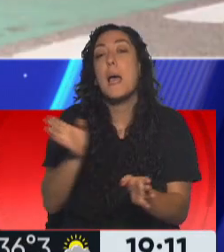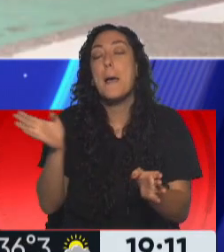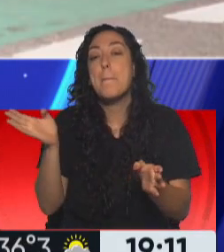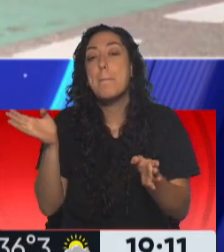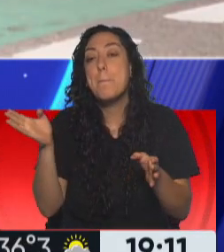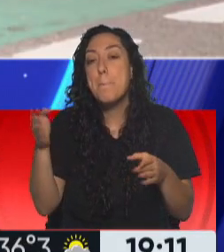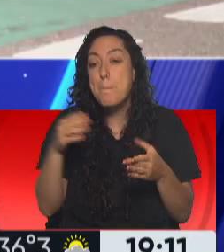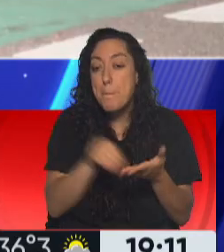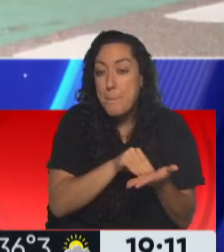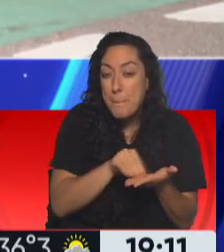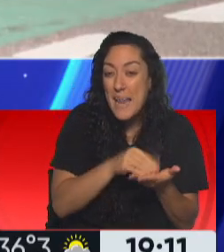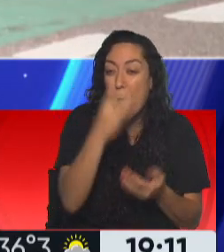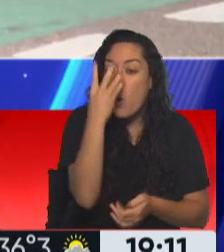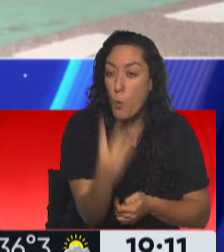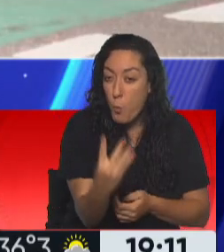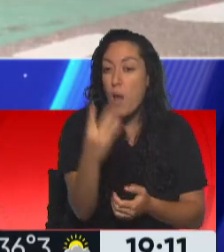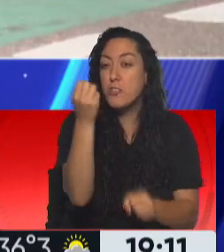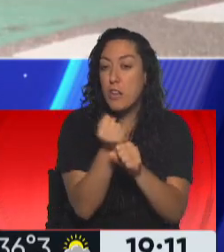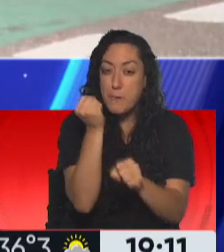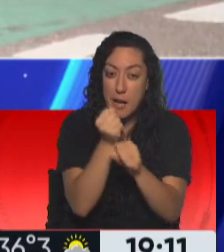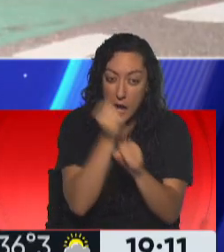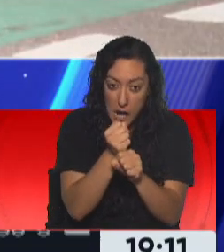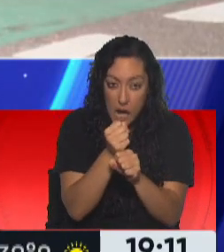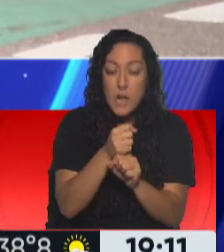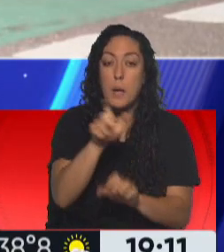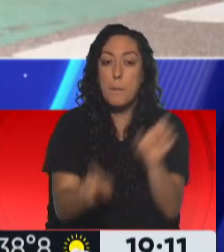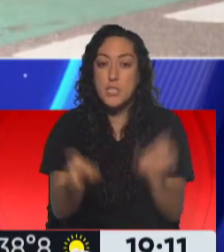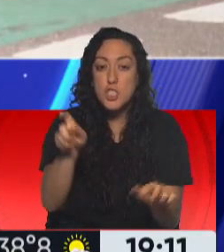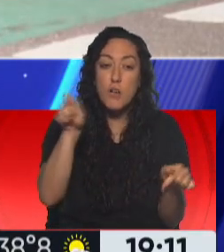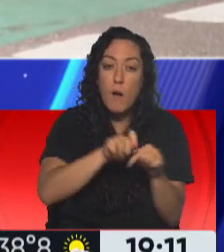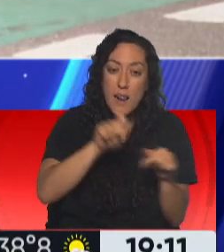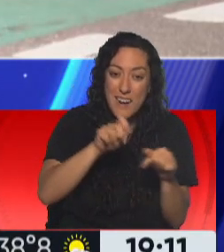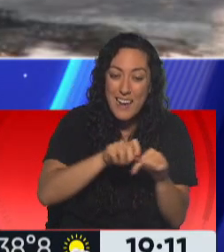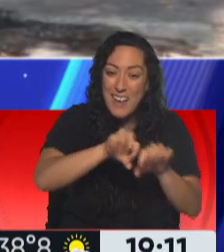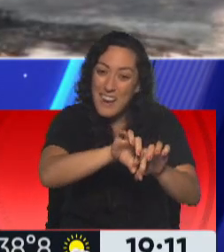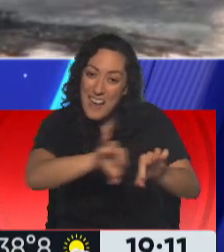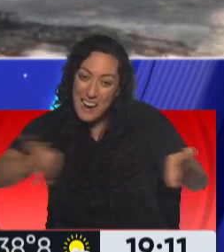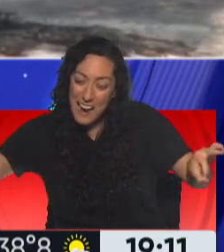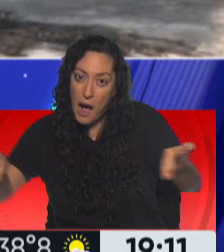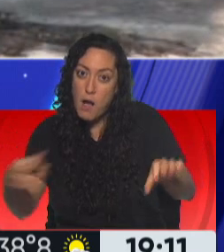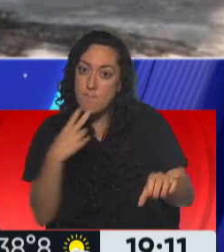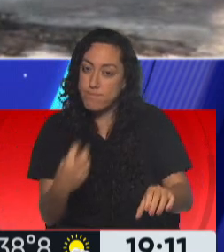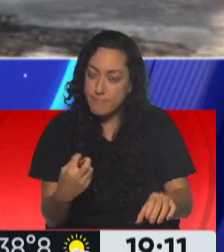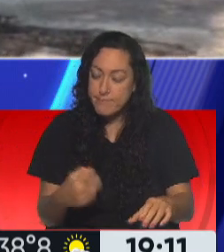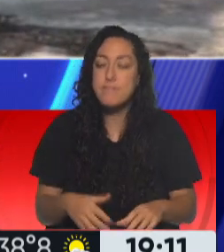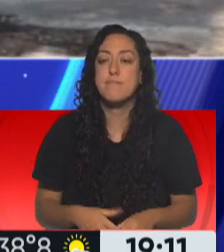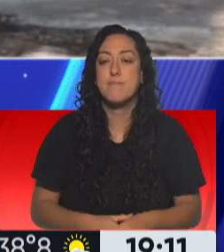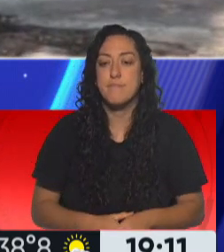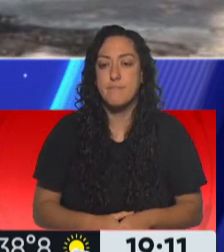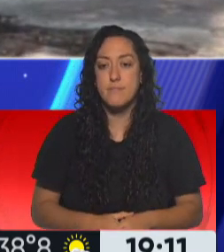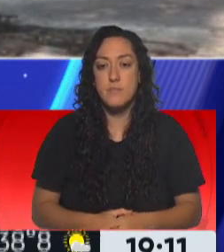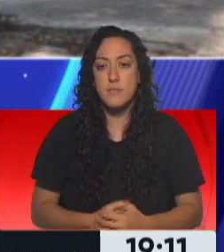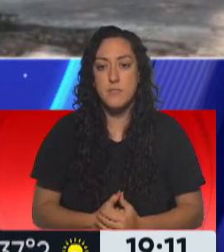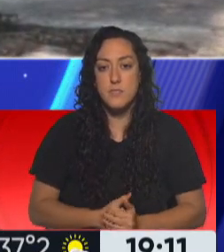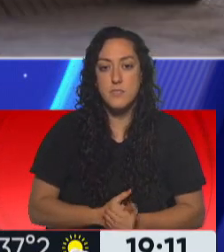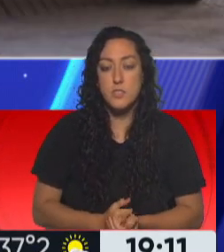trabajando en este obrador. Estaban reparando un cable de alta tensión.